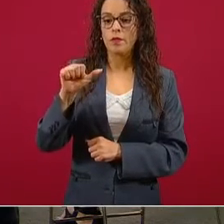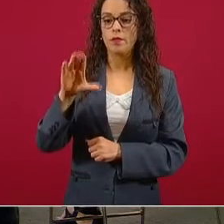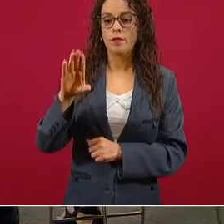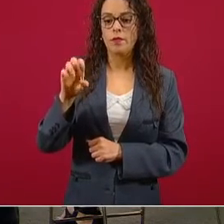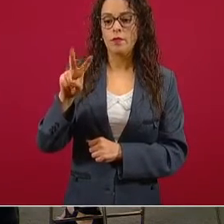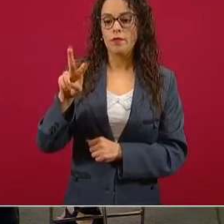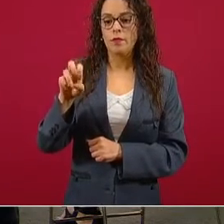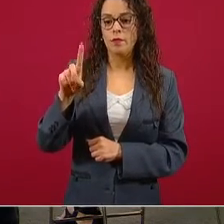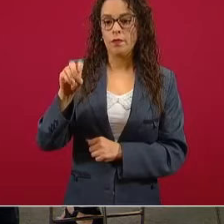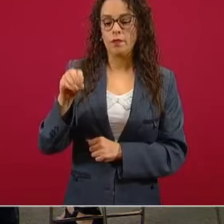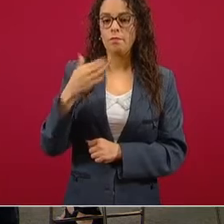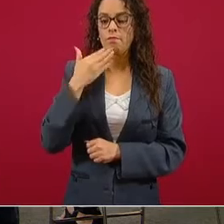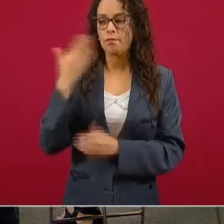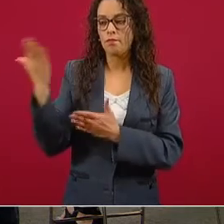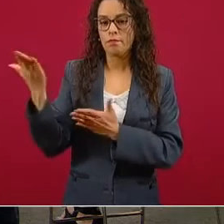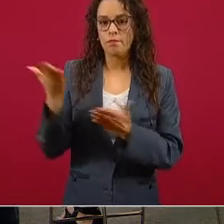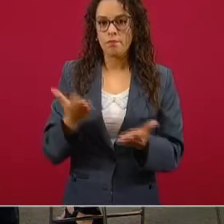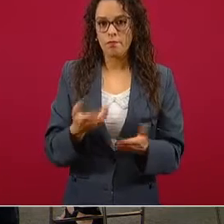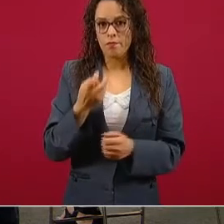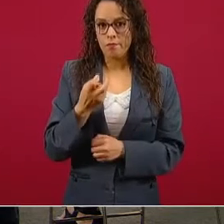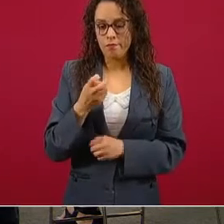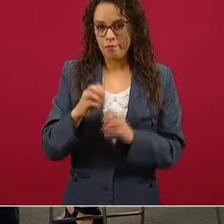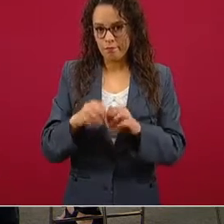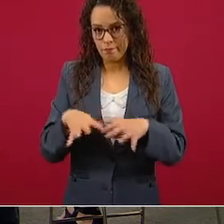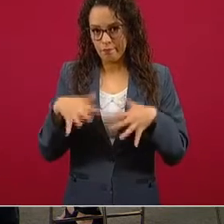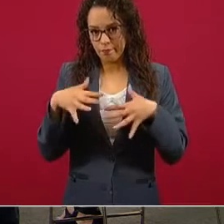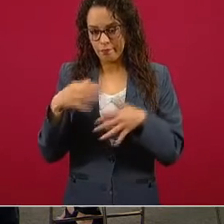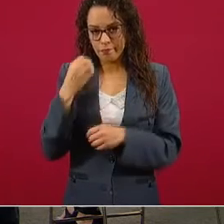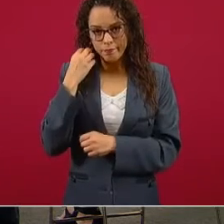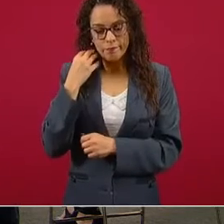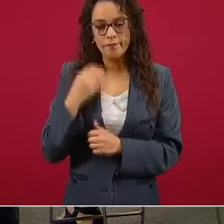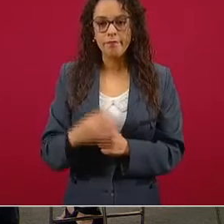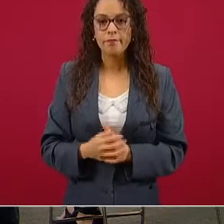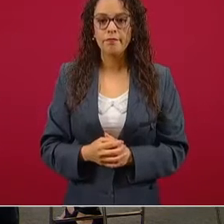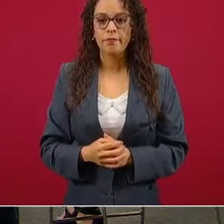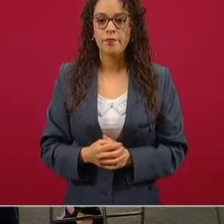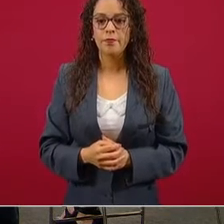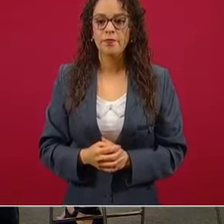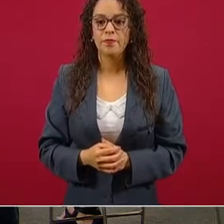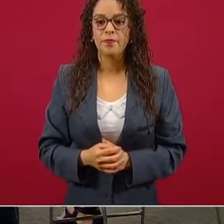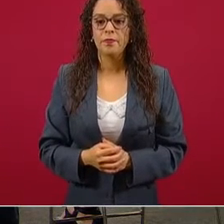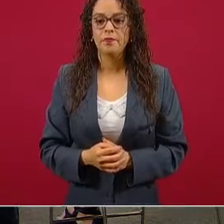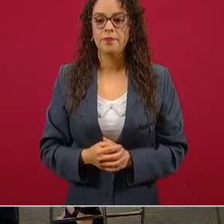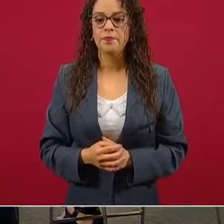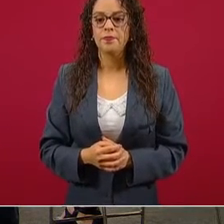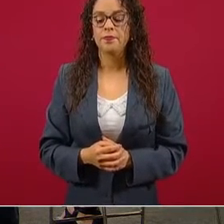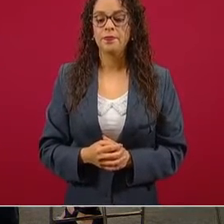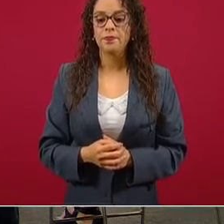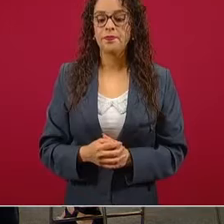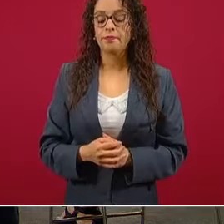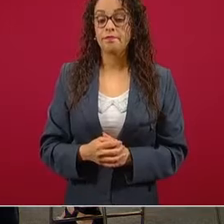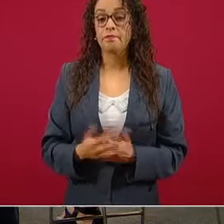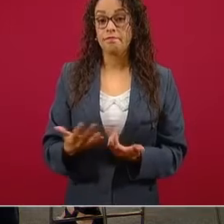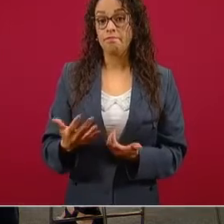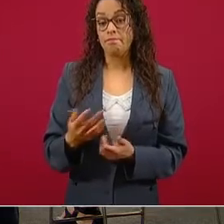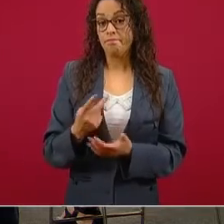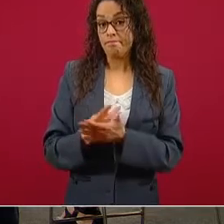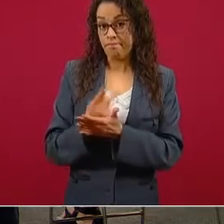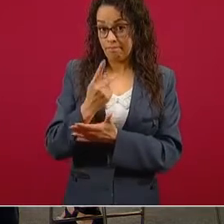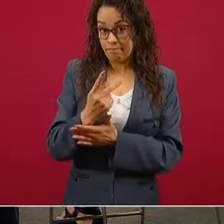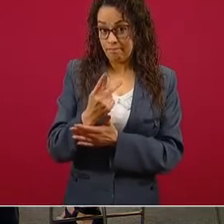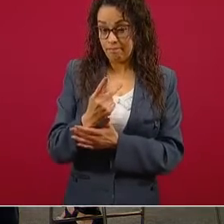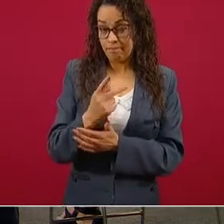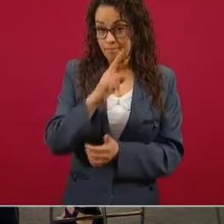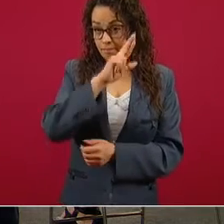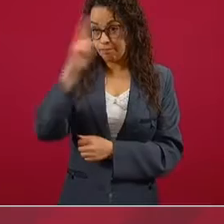Bienvenidos, bienvenidas a esta ceremonia que reconoce y premia